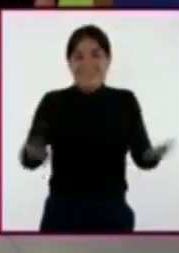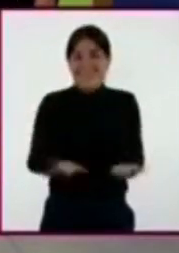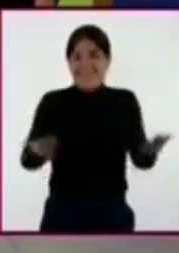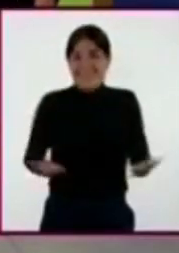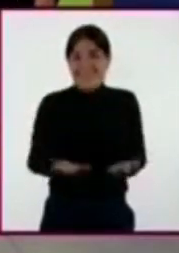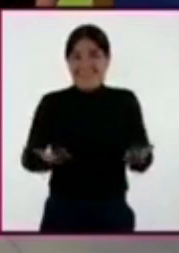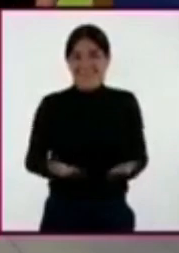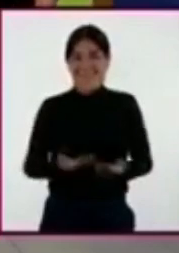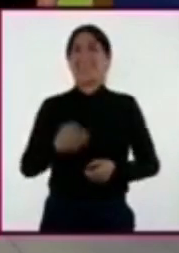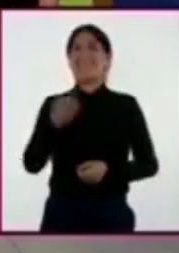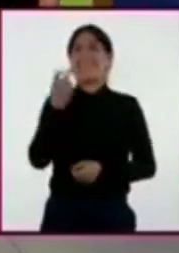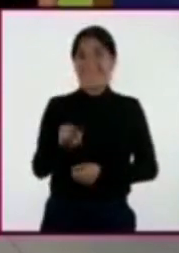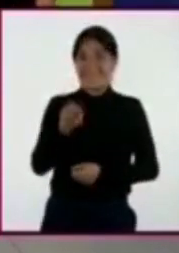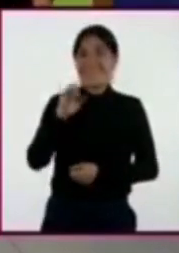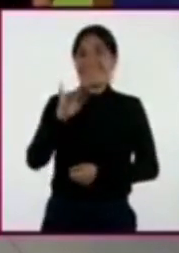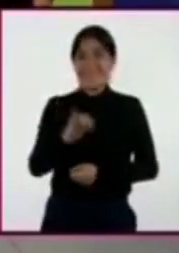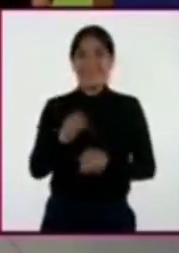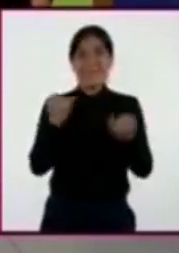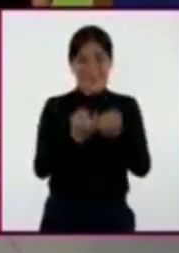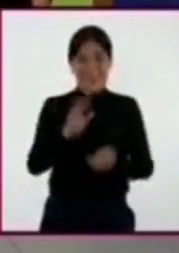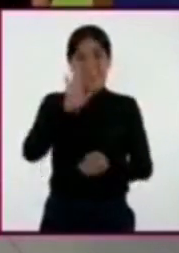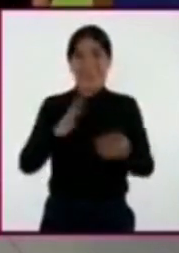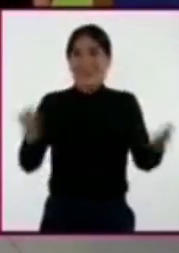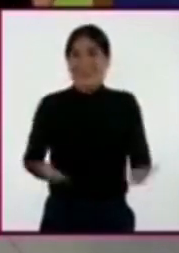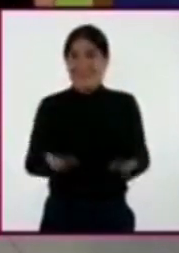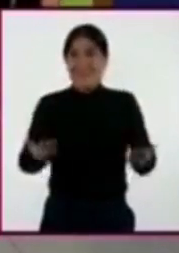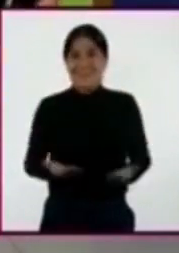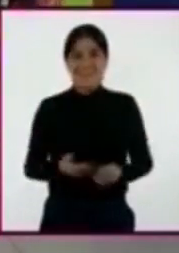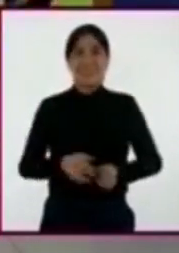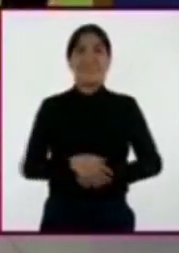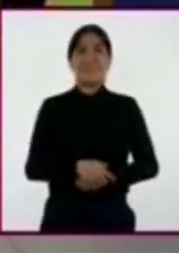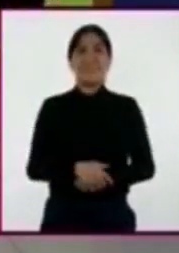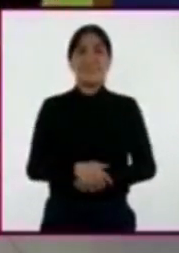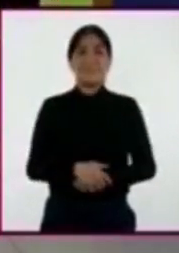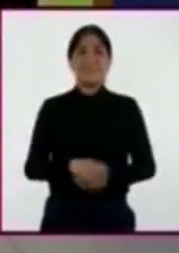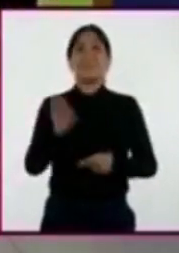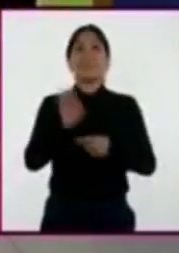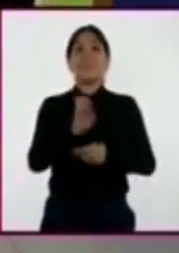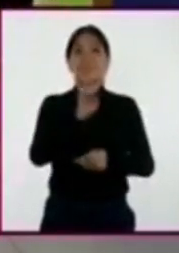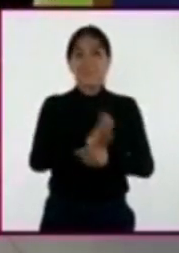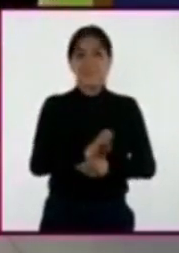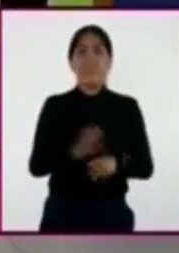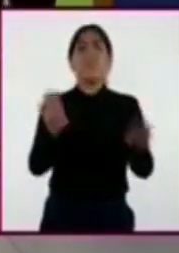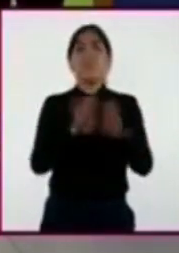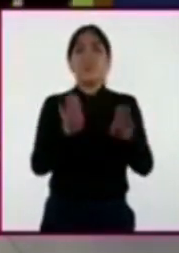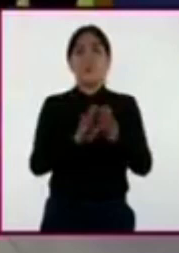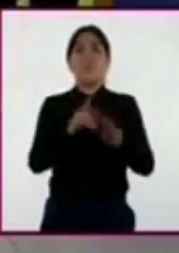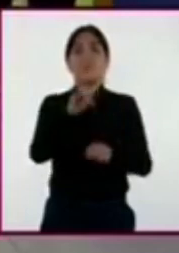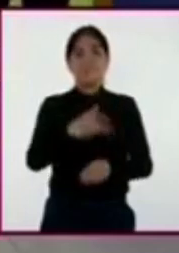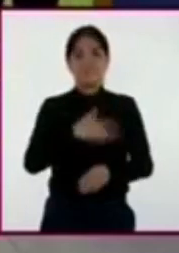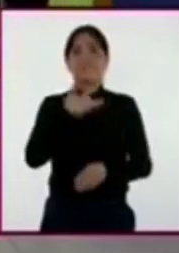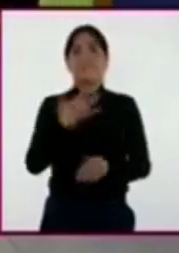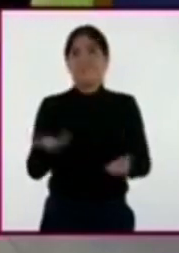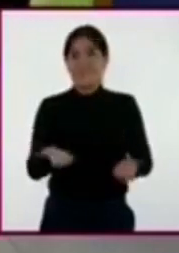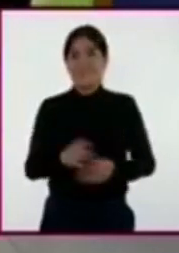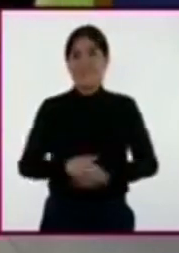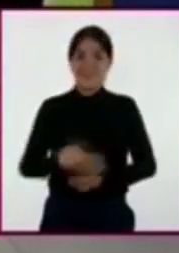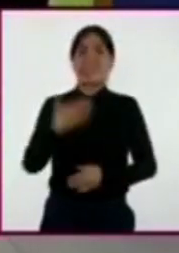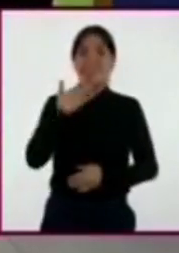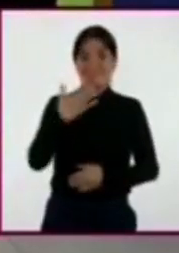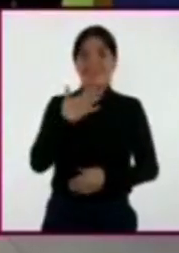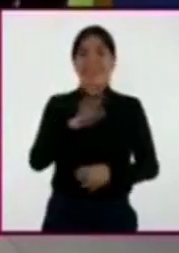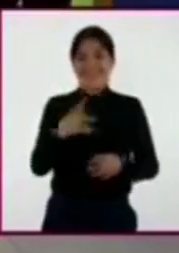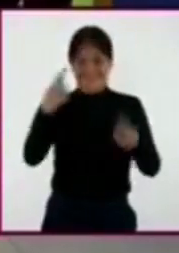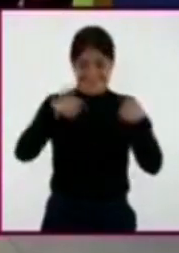¿verdad, Yasmín? Exacto, es como si estuvieras bailando. Entonces, ¿cómo se van sintiendo? Muy bien, ya un